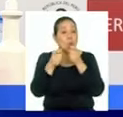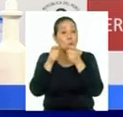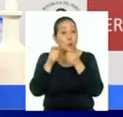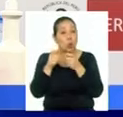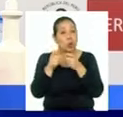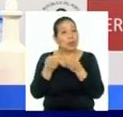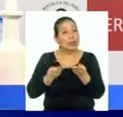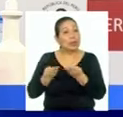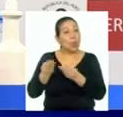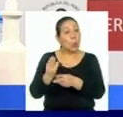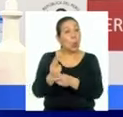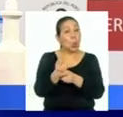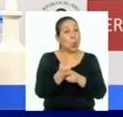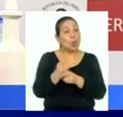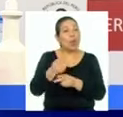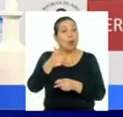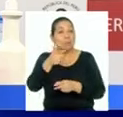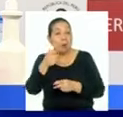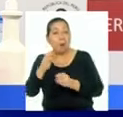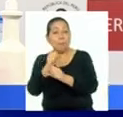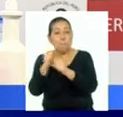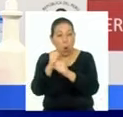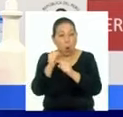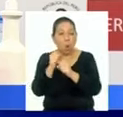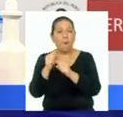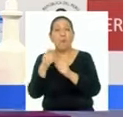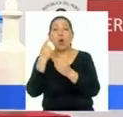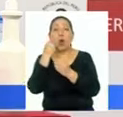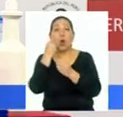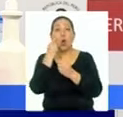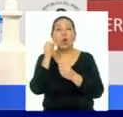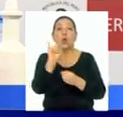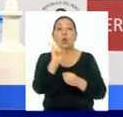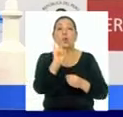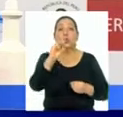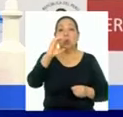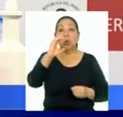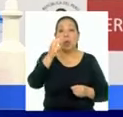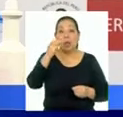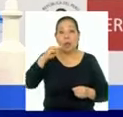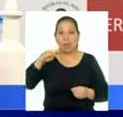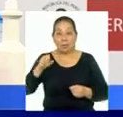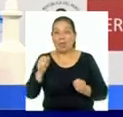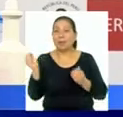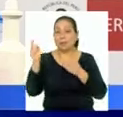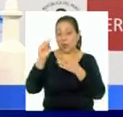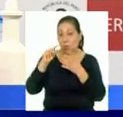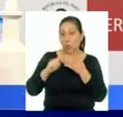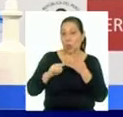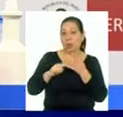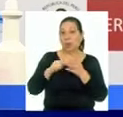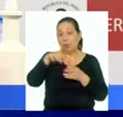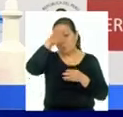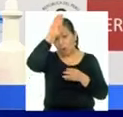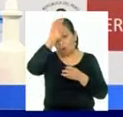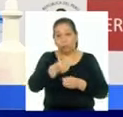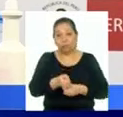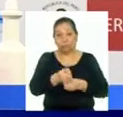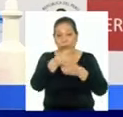de Servicios de Seguridad, Armas, Municiones y Explosivos de Uso Civil, conocida como SUCAMET, y la Intendencia Nacional de Bomberos del